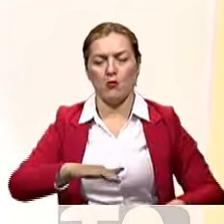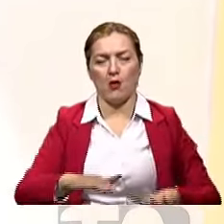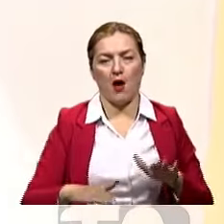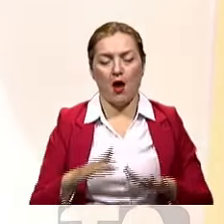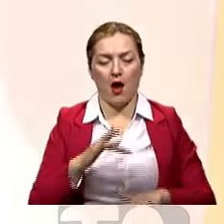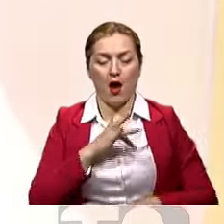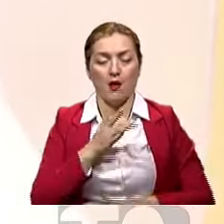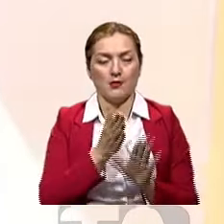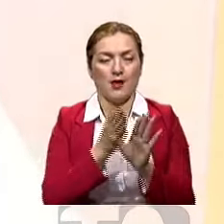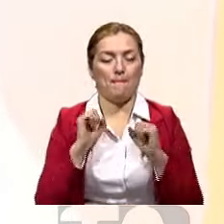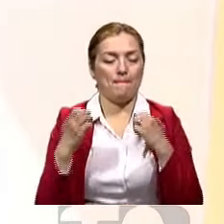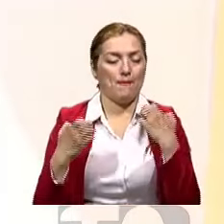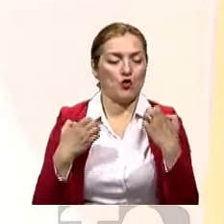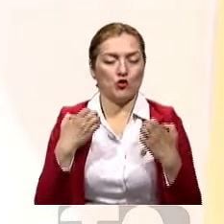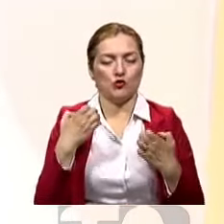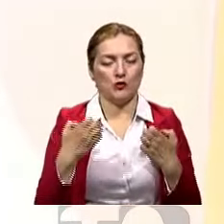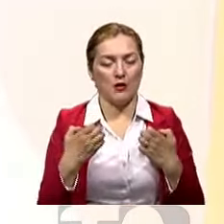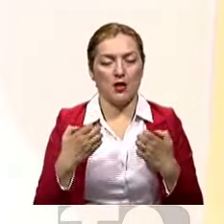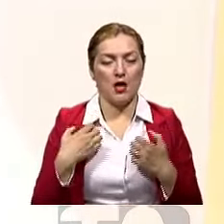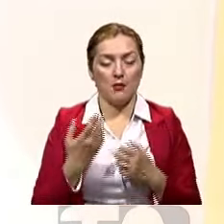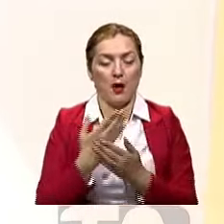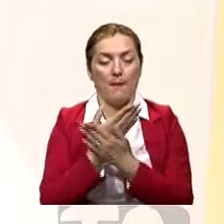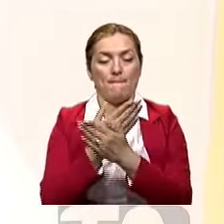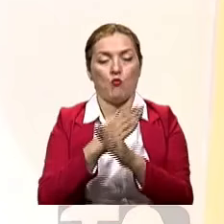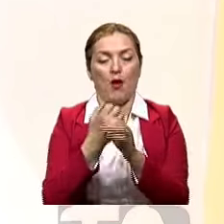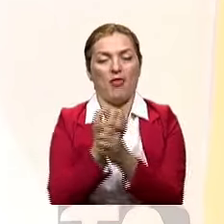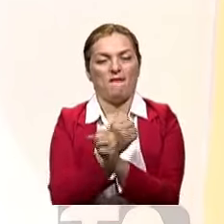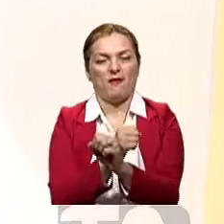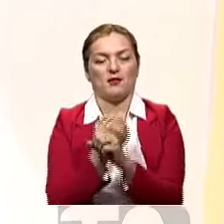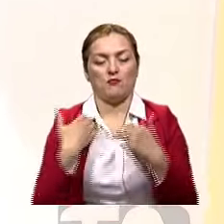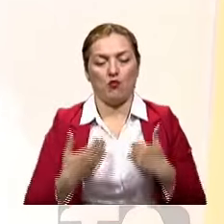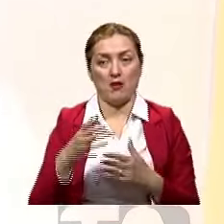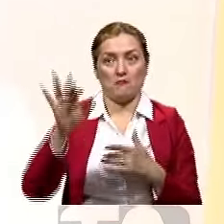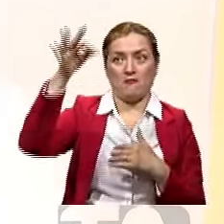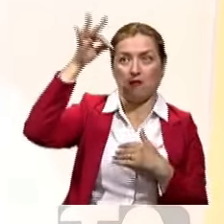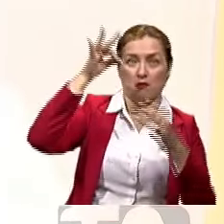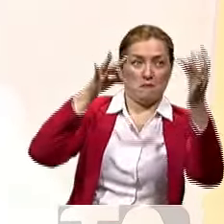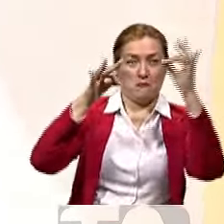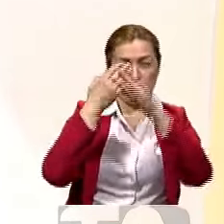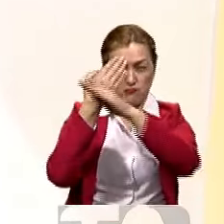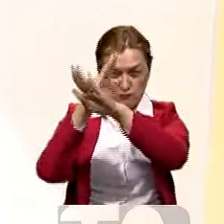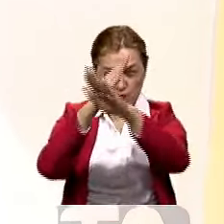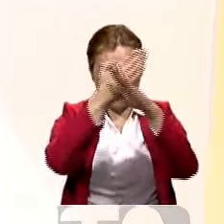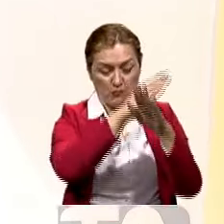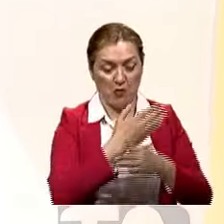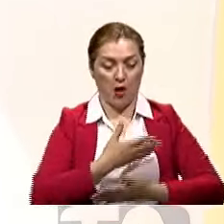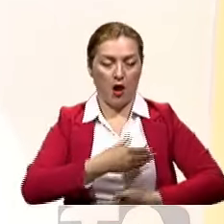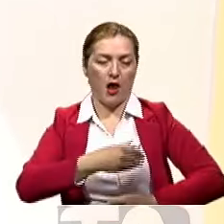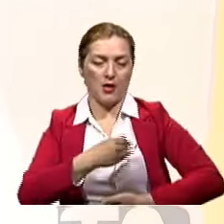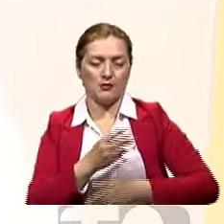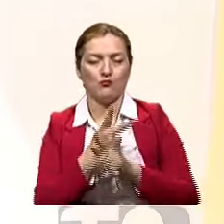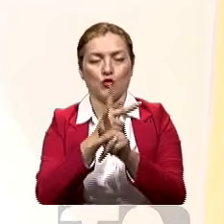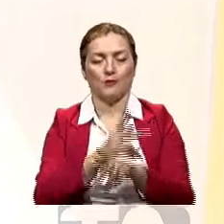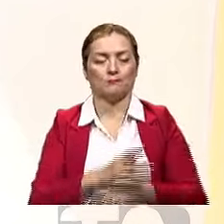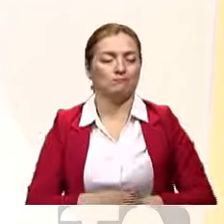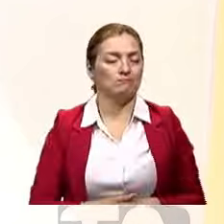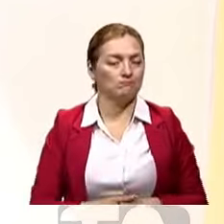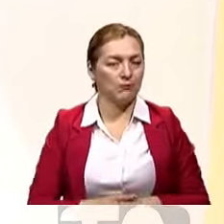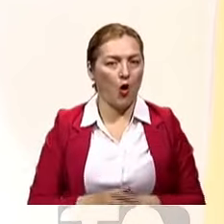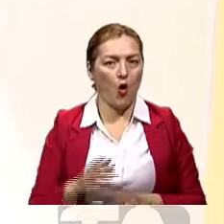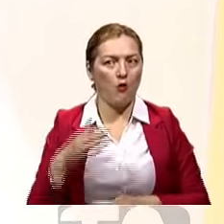evitar que el bebé se enferme con facilidad. Incluso a largo tiempo, la lactancia materna protege contra